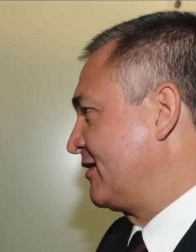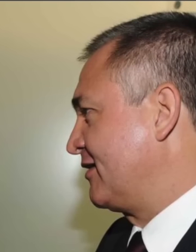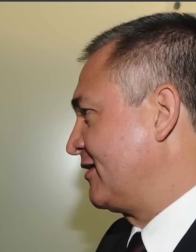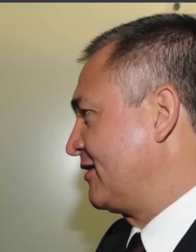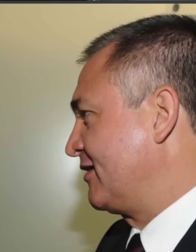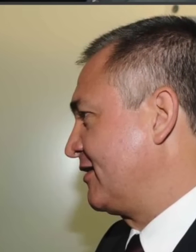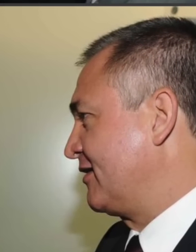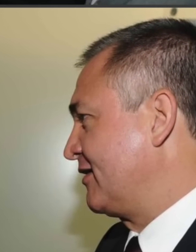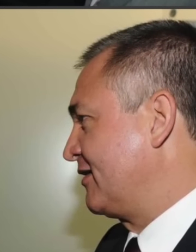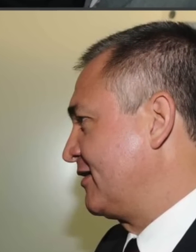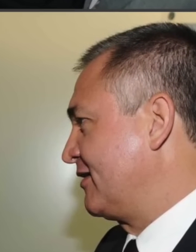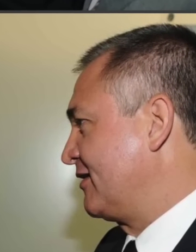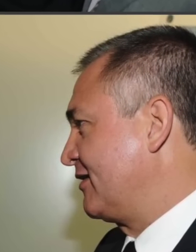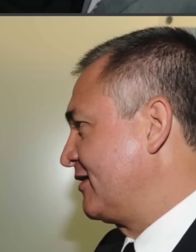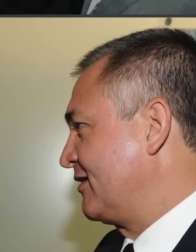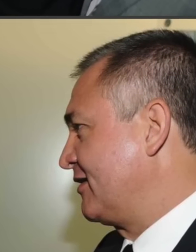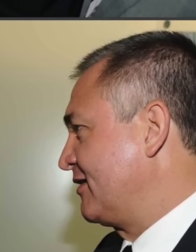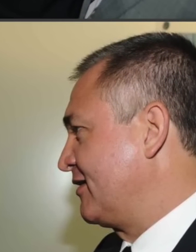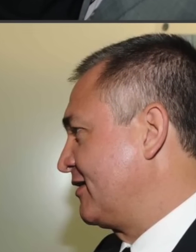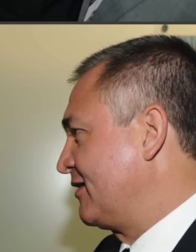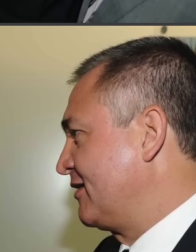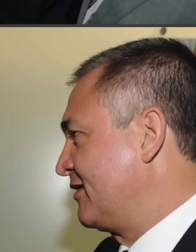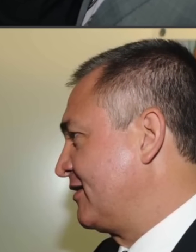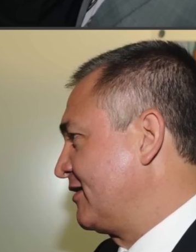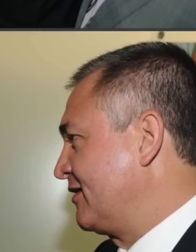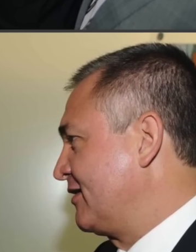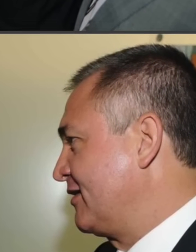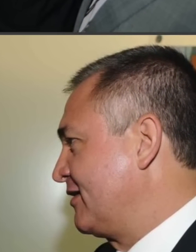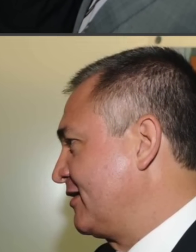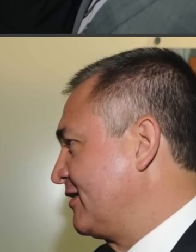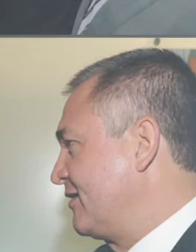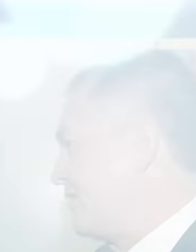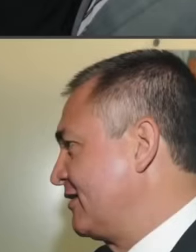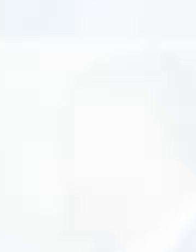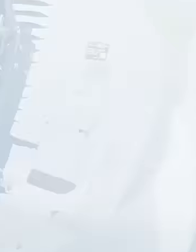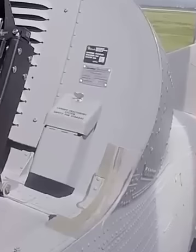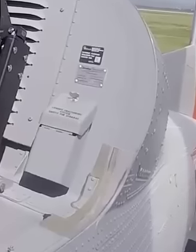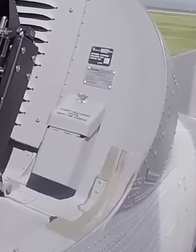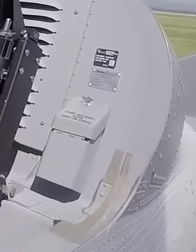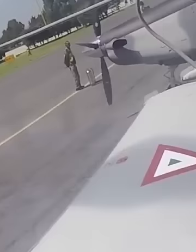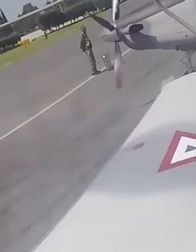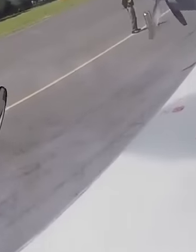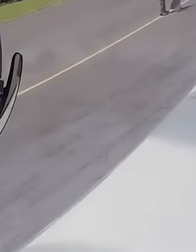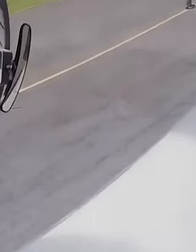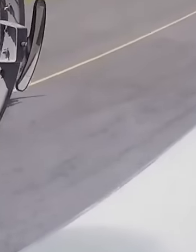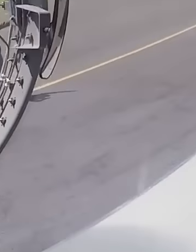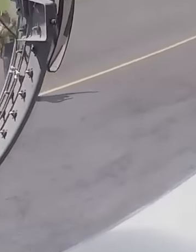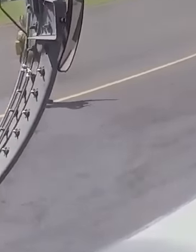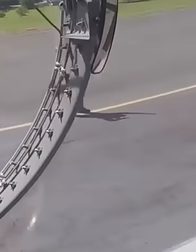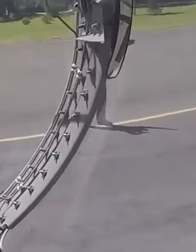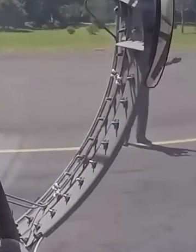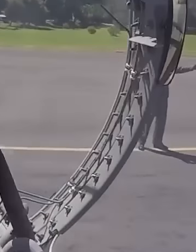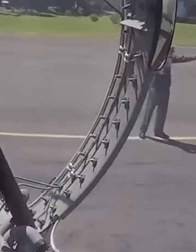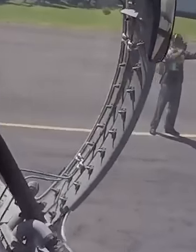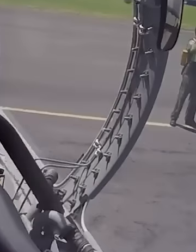pasado se simulaba justicia y se pactaba con la delincuencia, hoy vemos una realidad distinta. Hoy queda claro que Omar